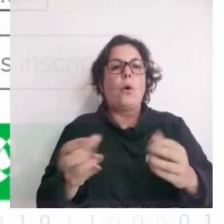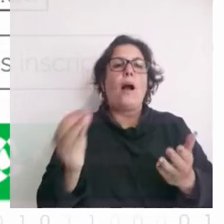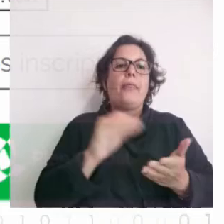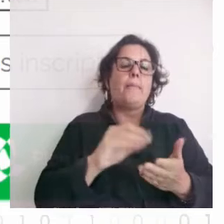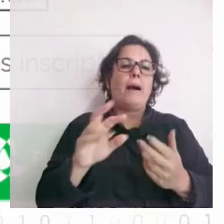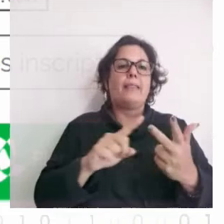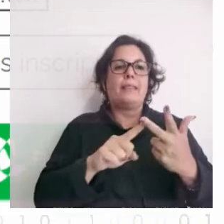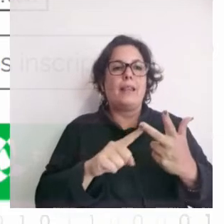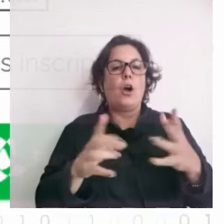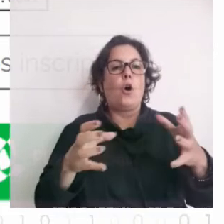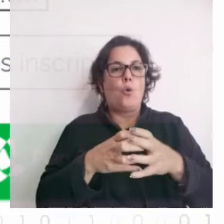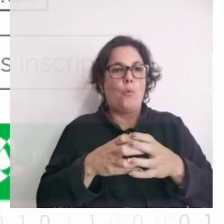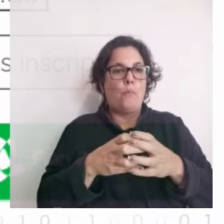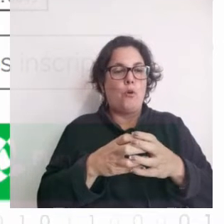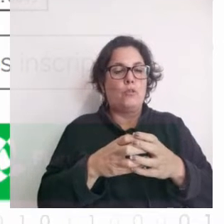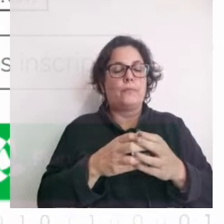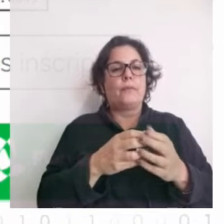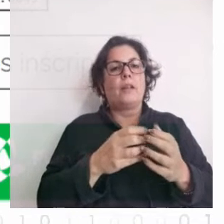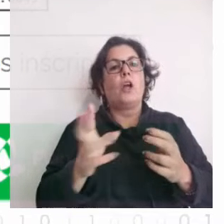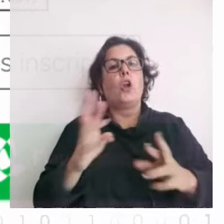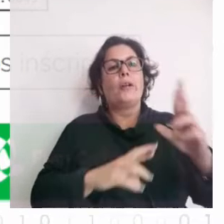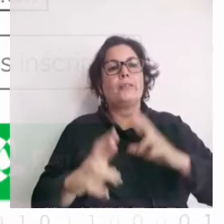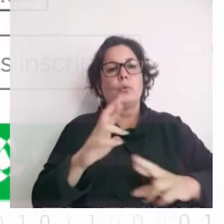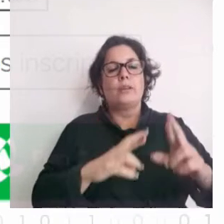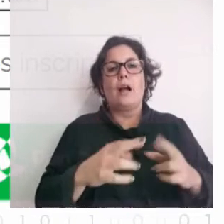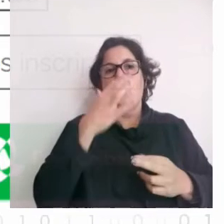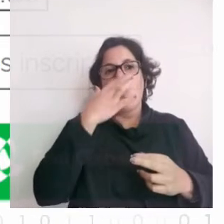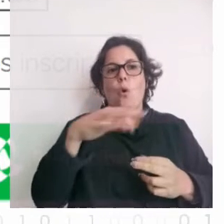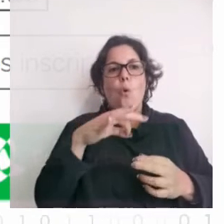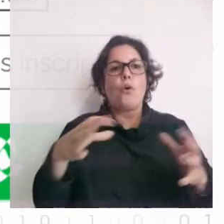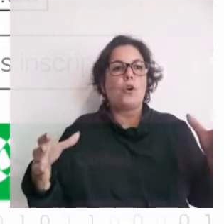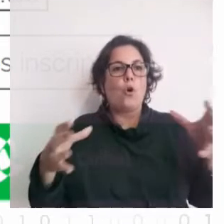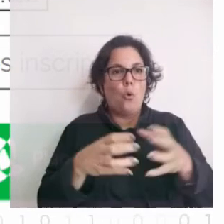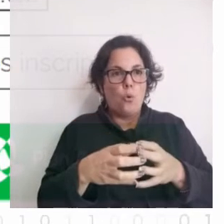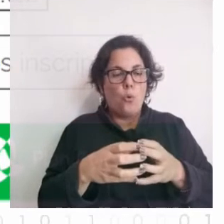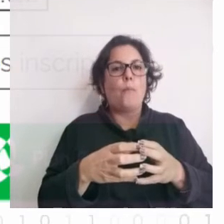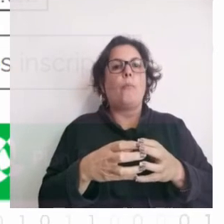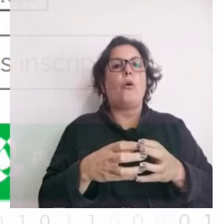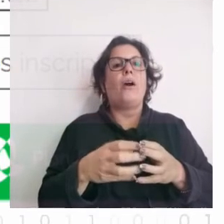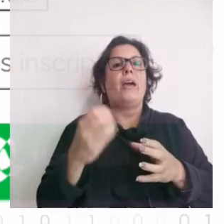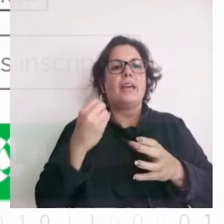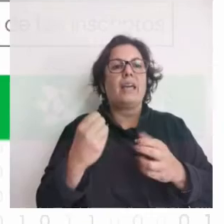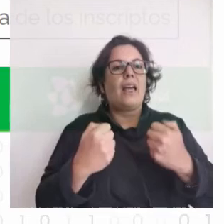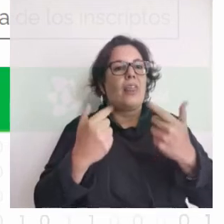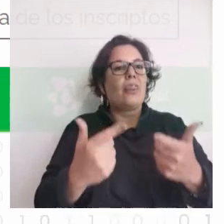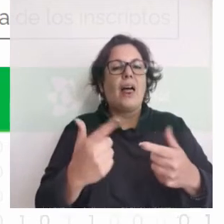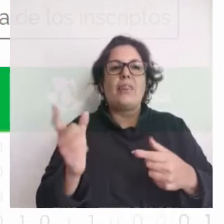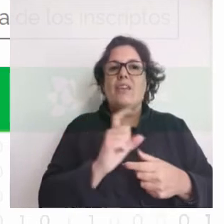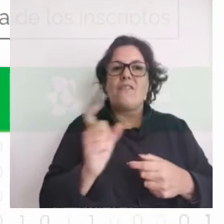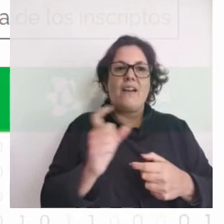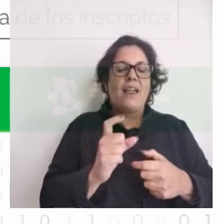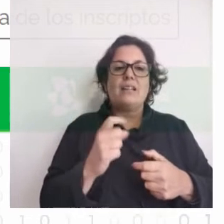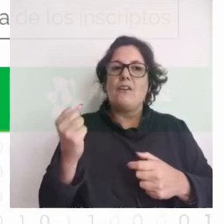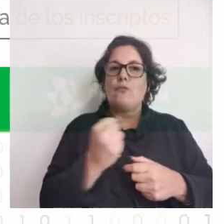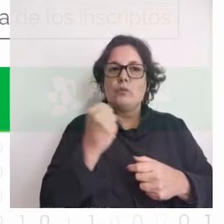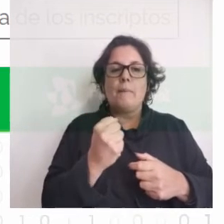grupos de tratamiento. Los resultados nos dan que el único grupo de tratamiento que da una diferencia significativa